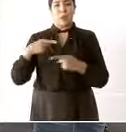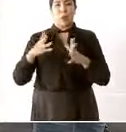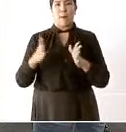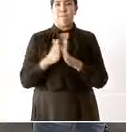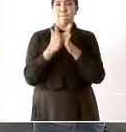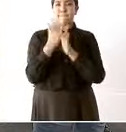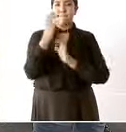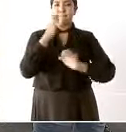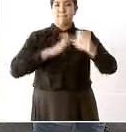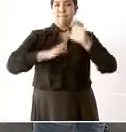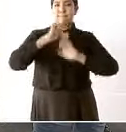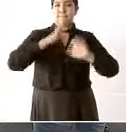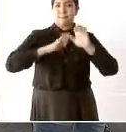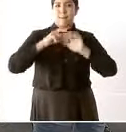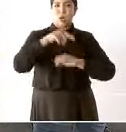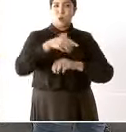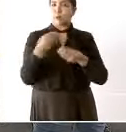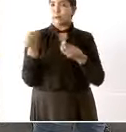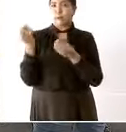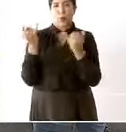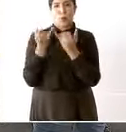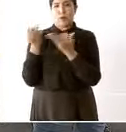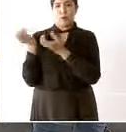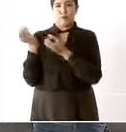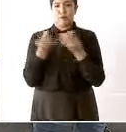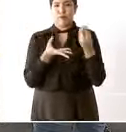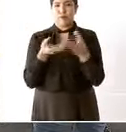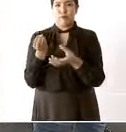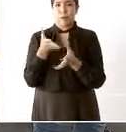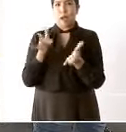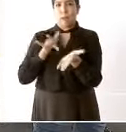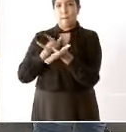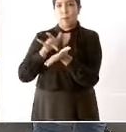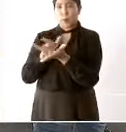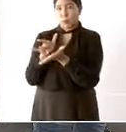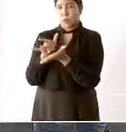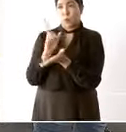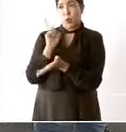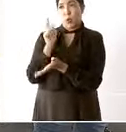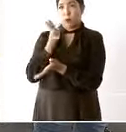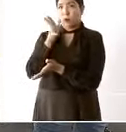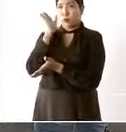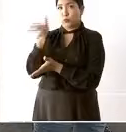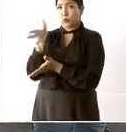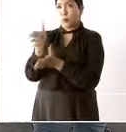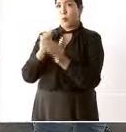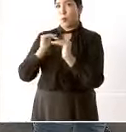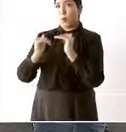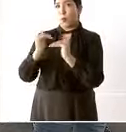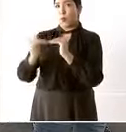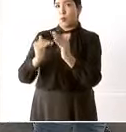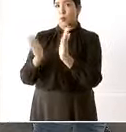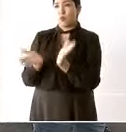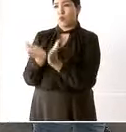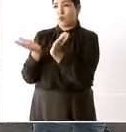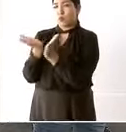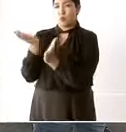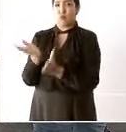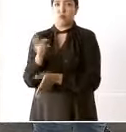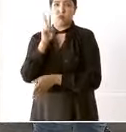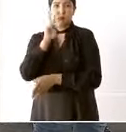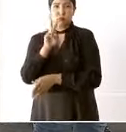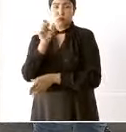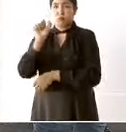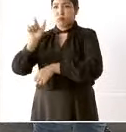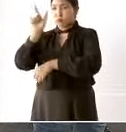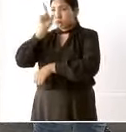los proyectos para que cuando ya se asignen, ya se haya adelantado y ya se pongan en contacto en el caso de la energía